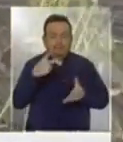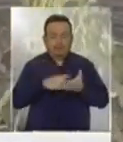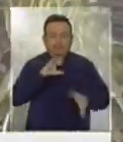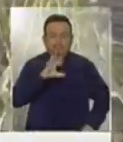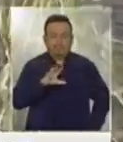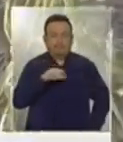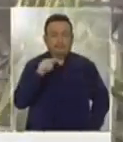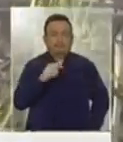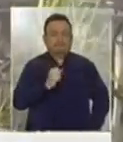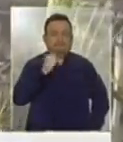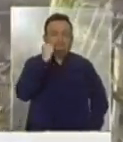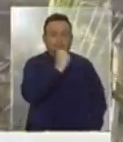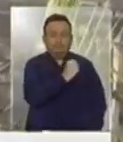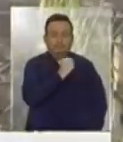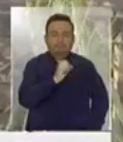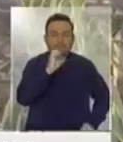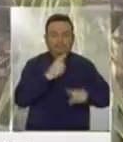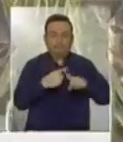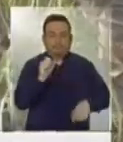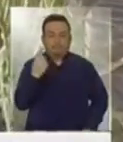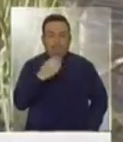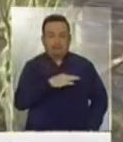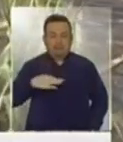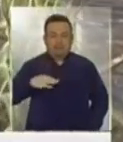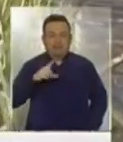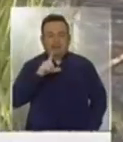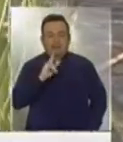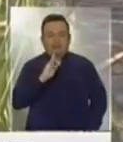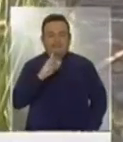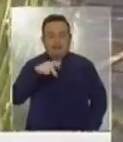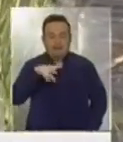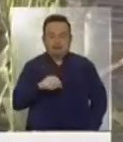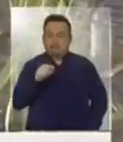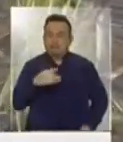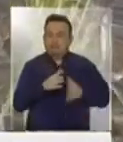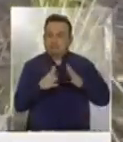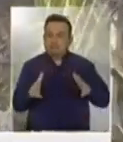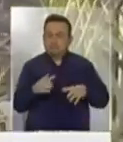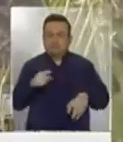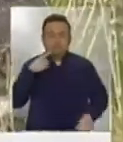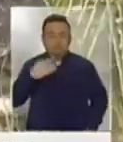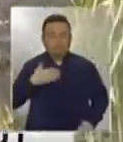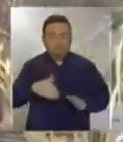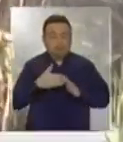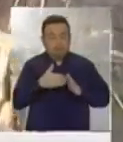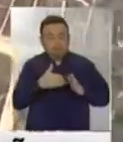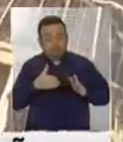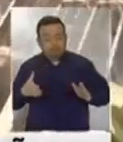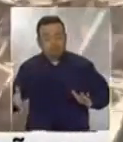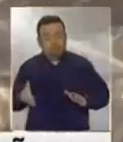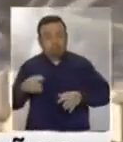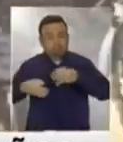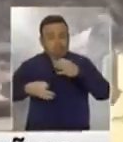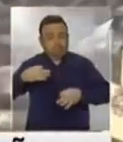2005 en el asesinato del ex primer ministro libanés Rafik Hariri, que es una etapa clave en todo este largo